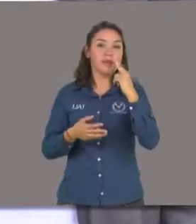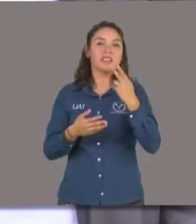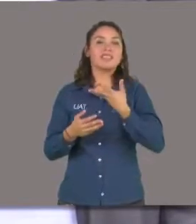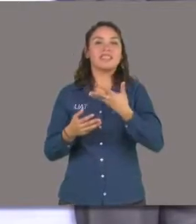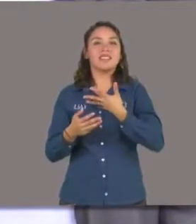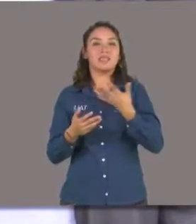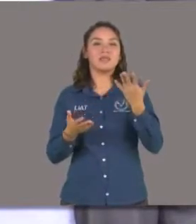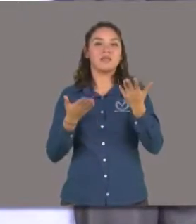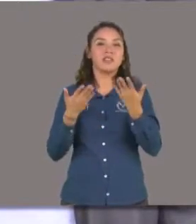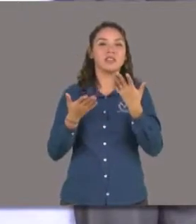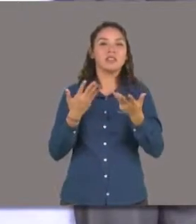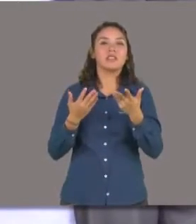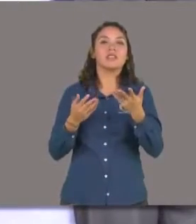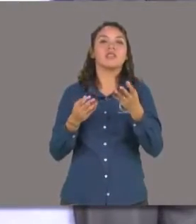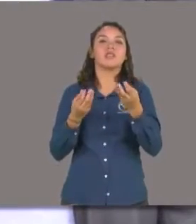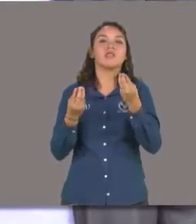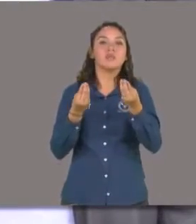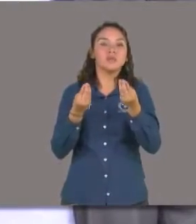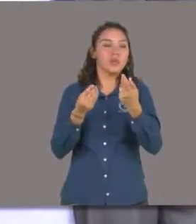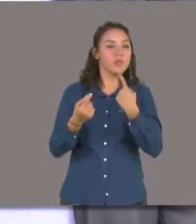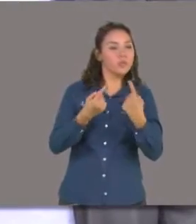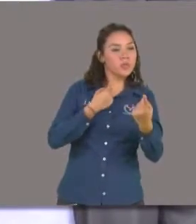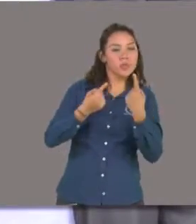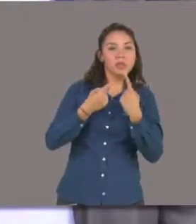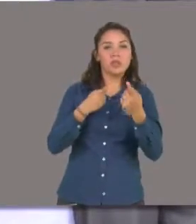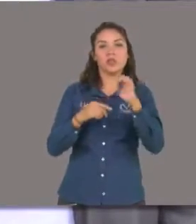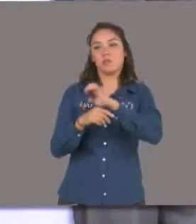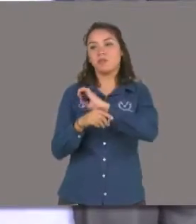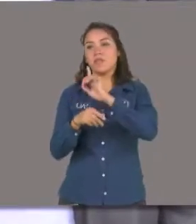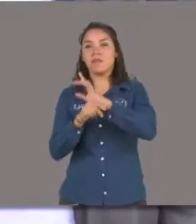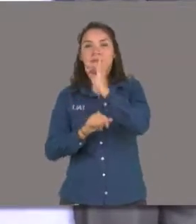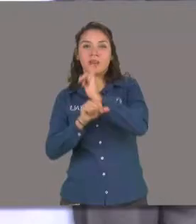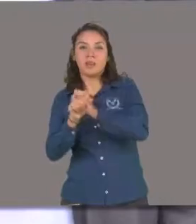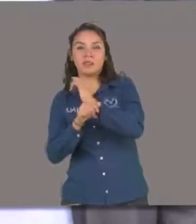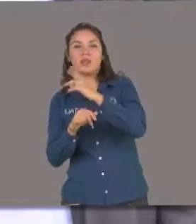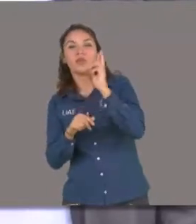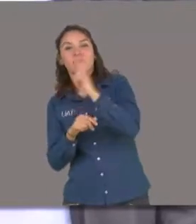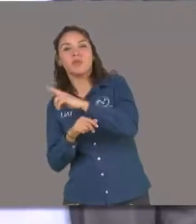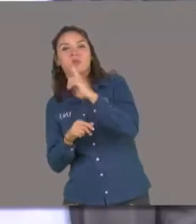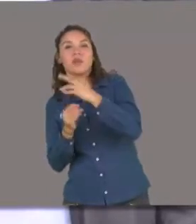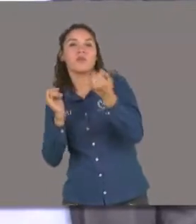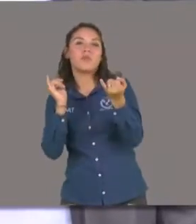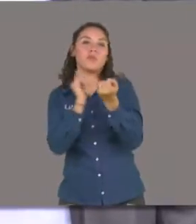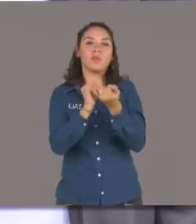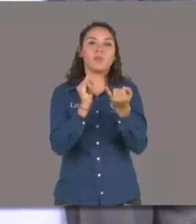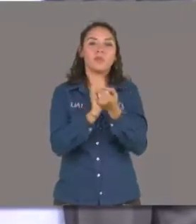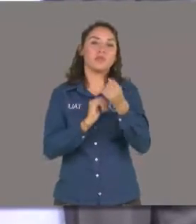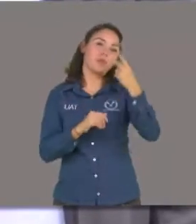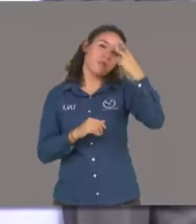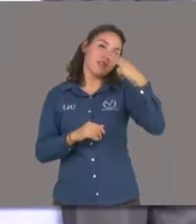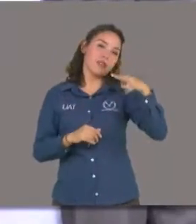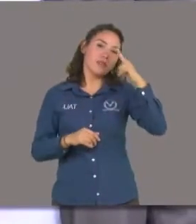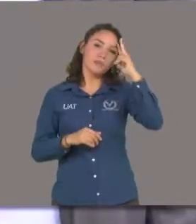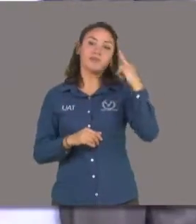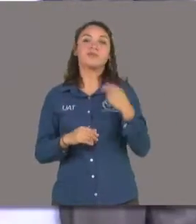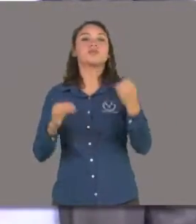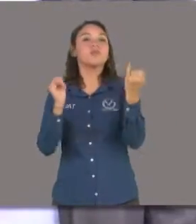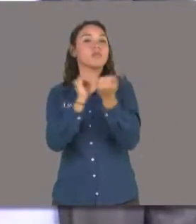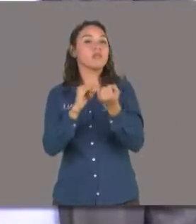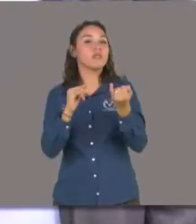visitan a México y a Tamaulipas porque tenemos buena